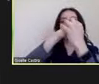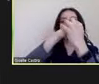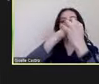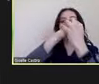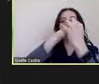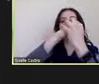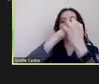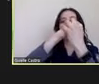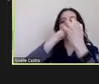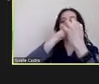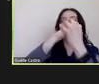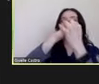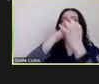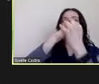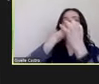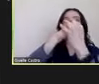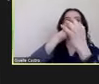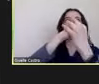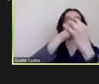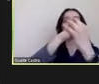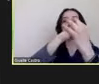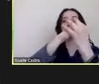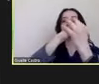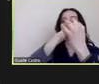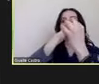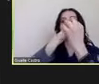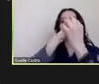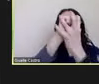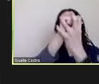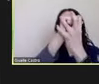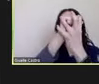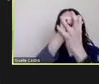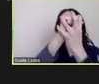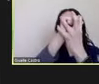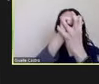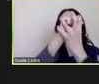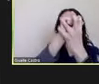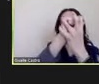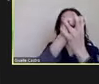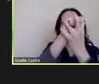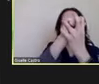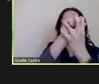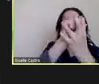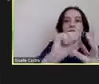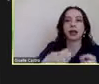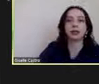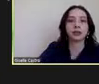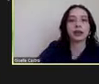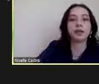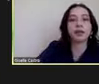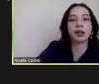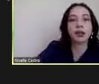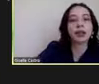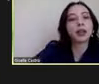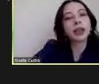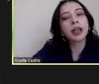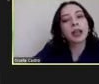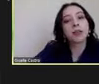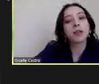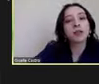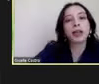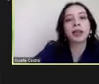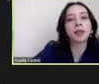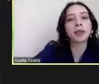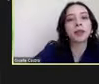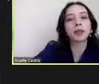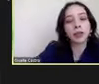de una membrana que a cualquier movimiento fuera de lo normal que hagamos, se puede llegar a distender. A eso se refiere.